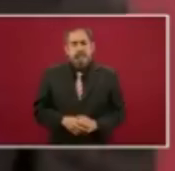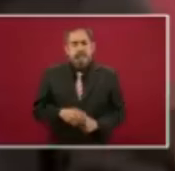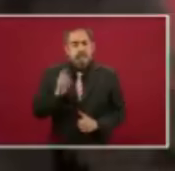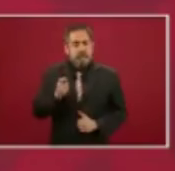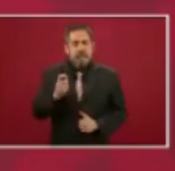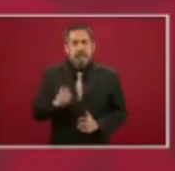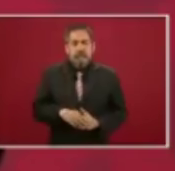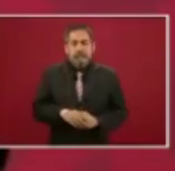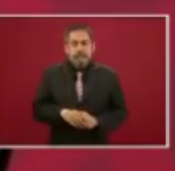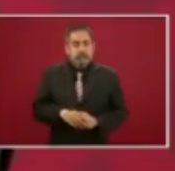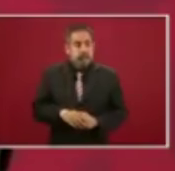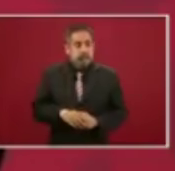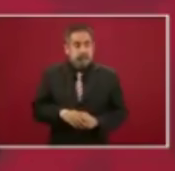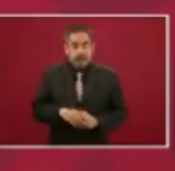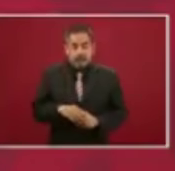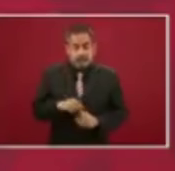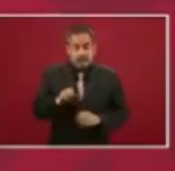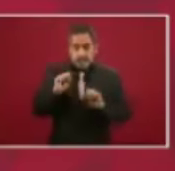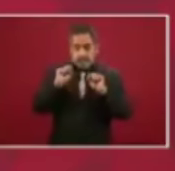sin violencia,